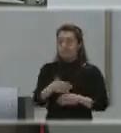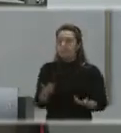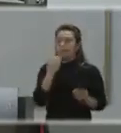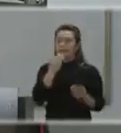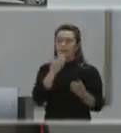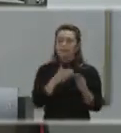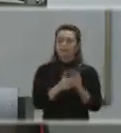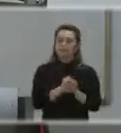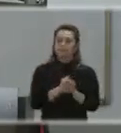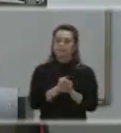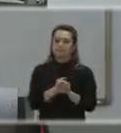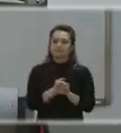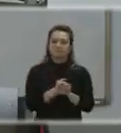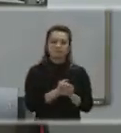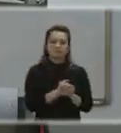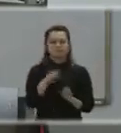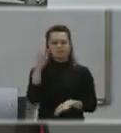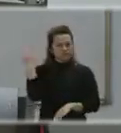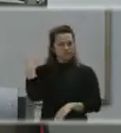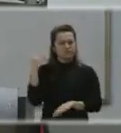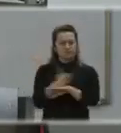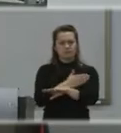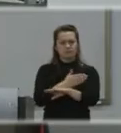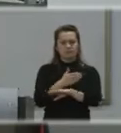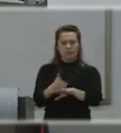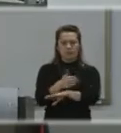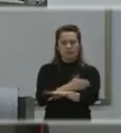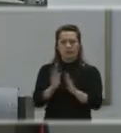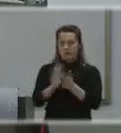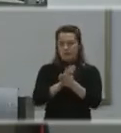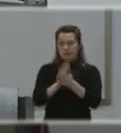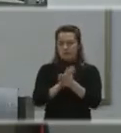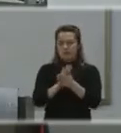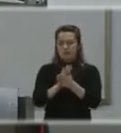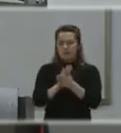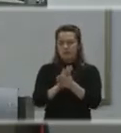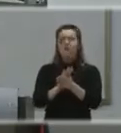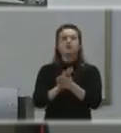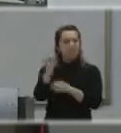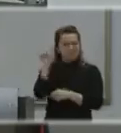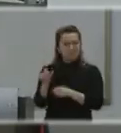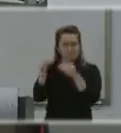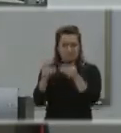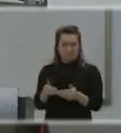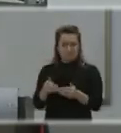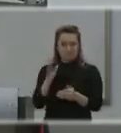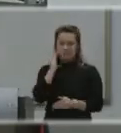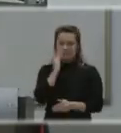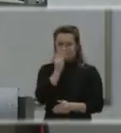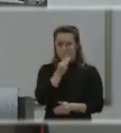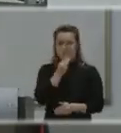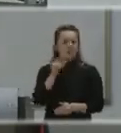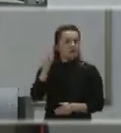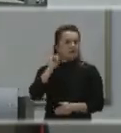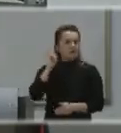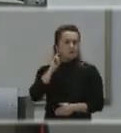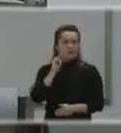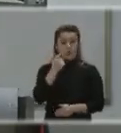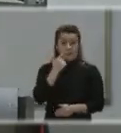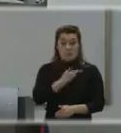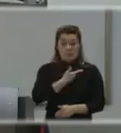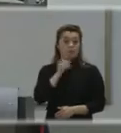ejemplo, conocimos casos de hecho eso fue en un caso de discapacidad sensorial auditiva, unos